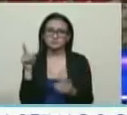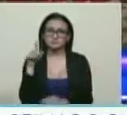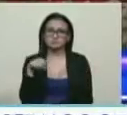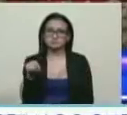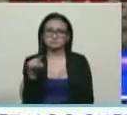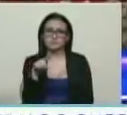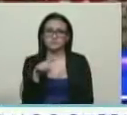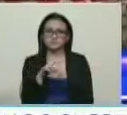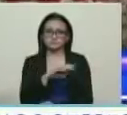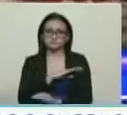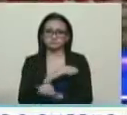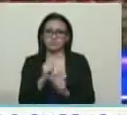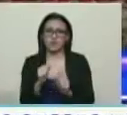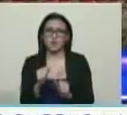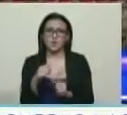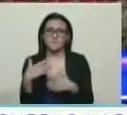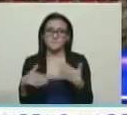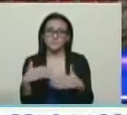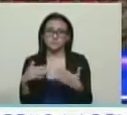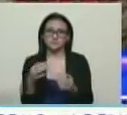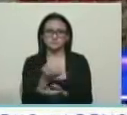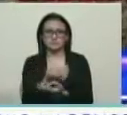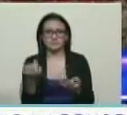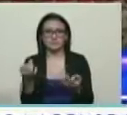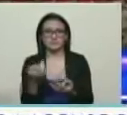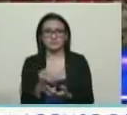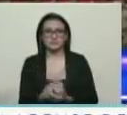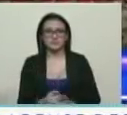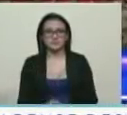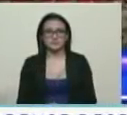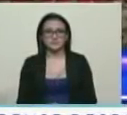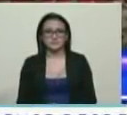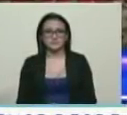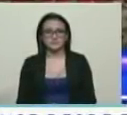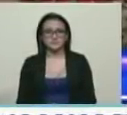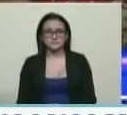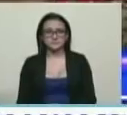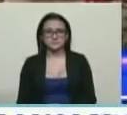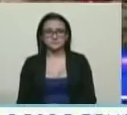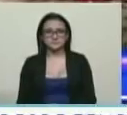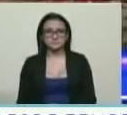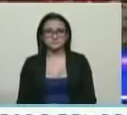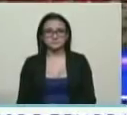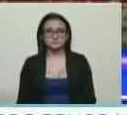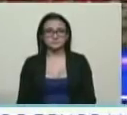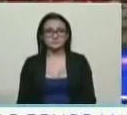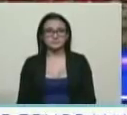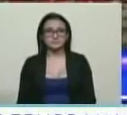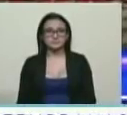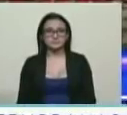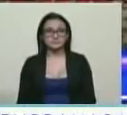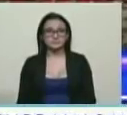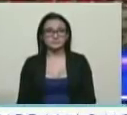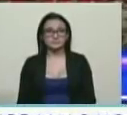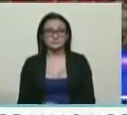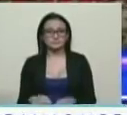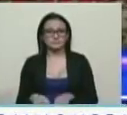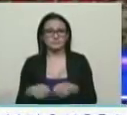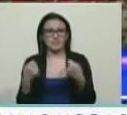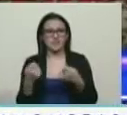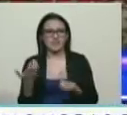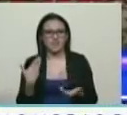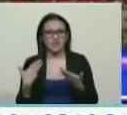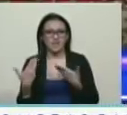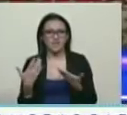pulso estos procesos, venciendo las amenazas, neutralizando las amenazas